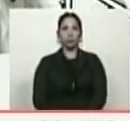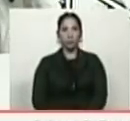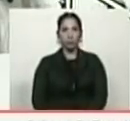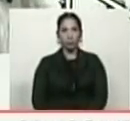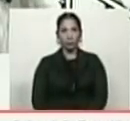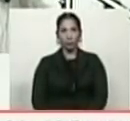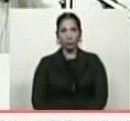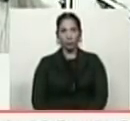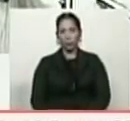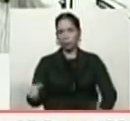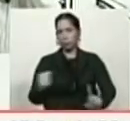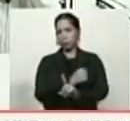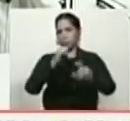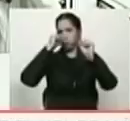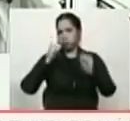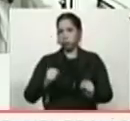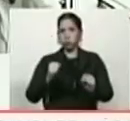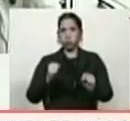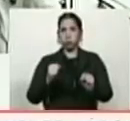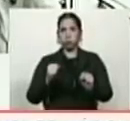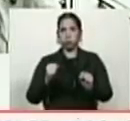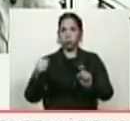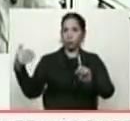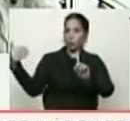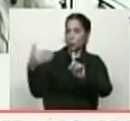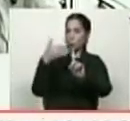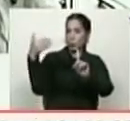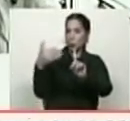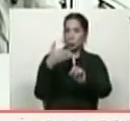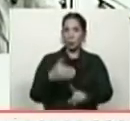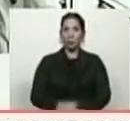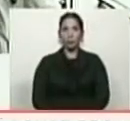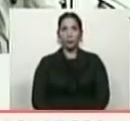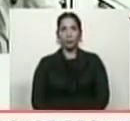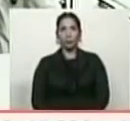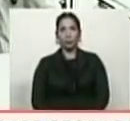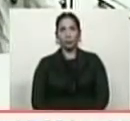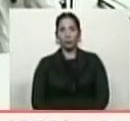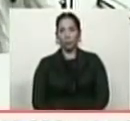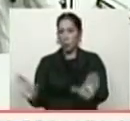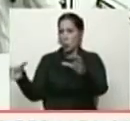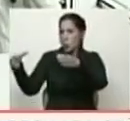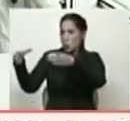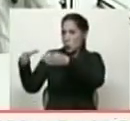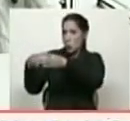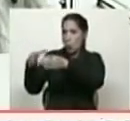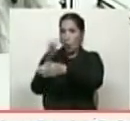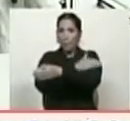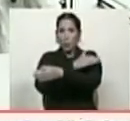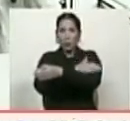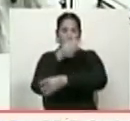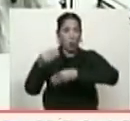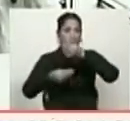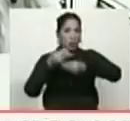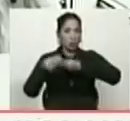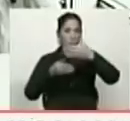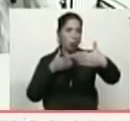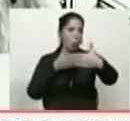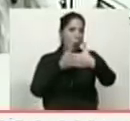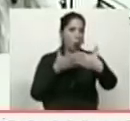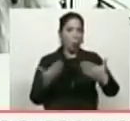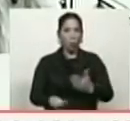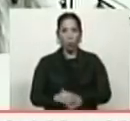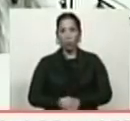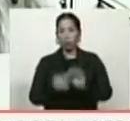y brutal ataque como el que esta derecha fascista perpetró en contra